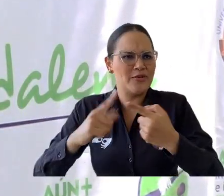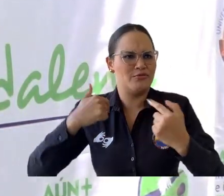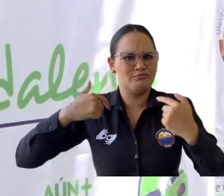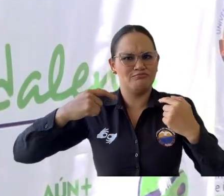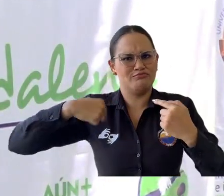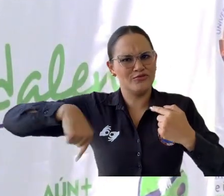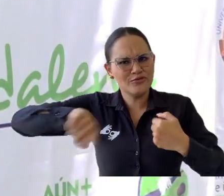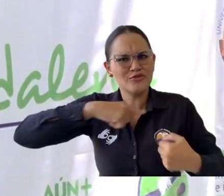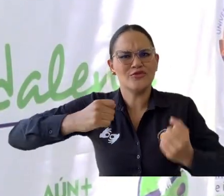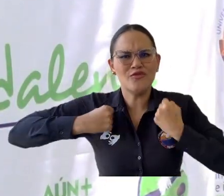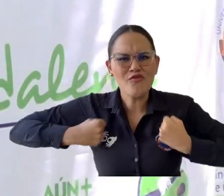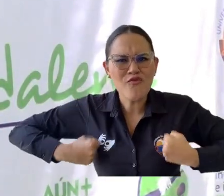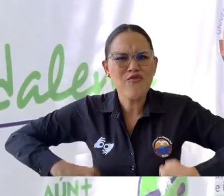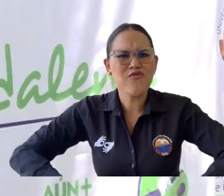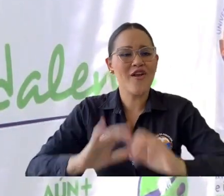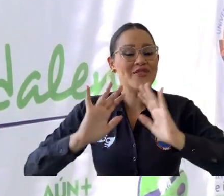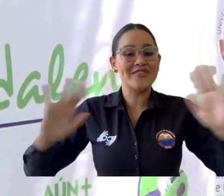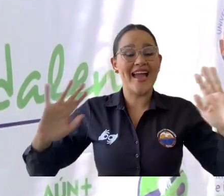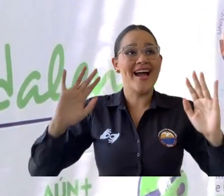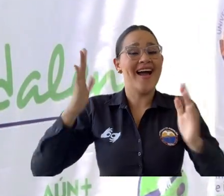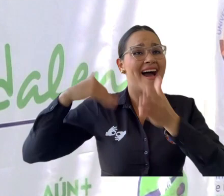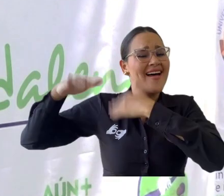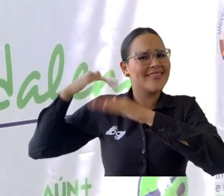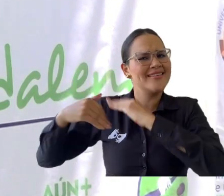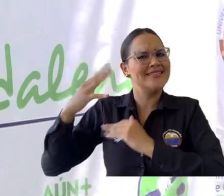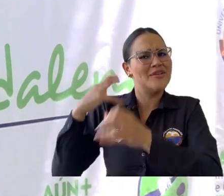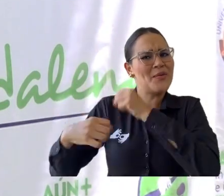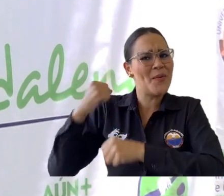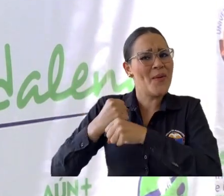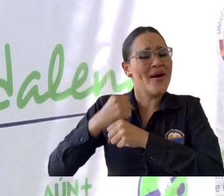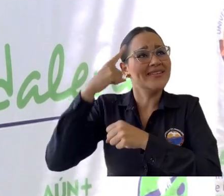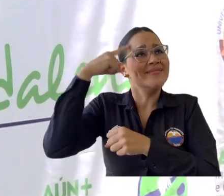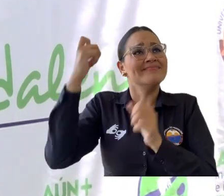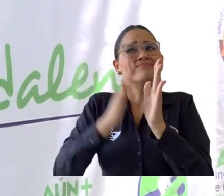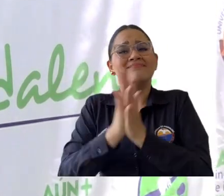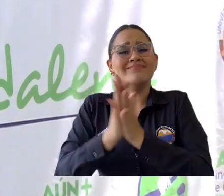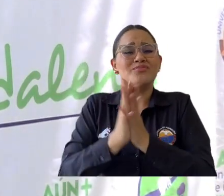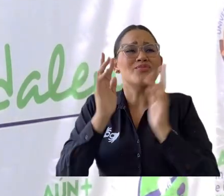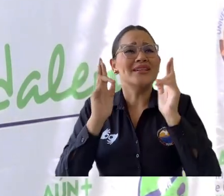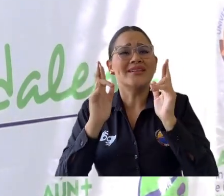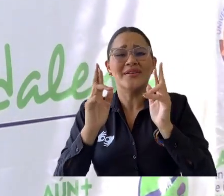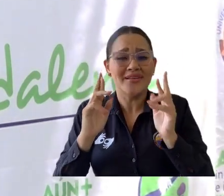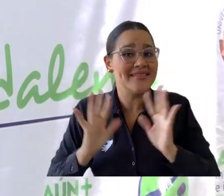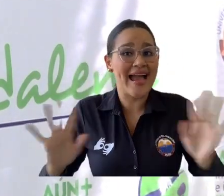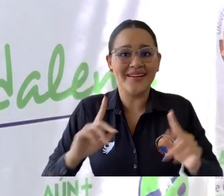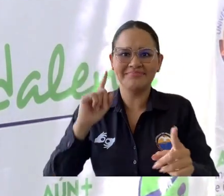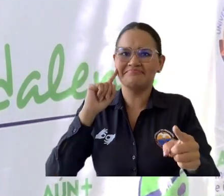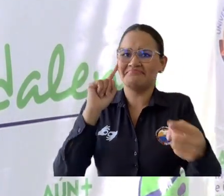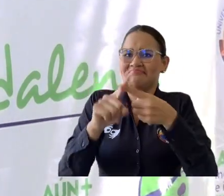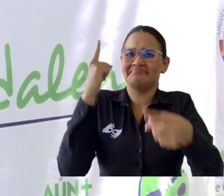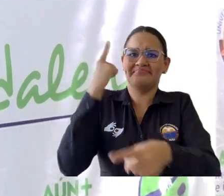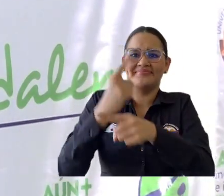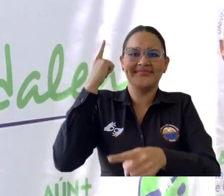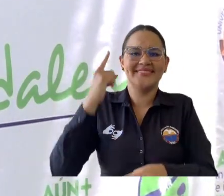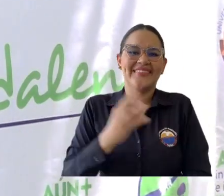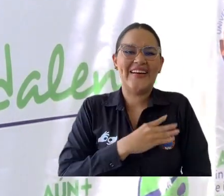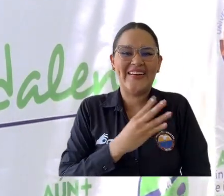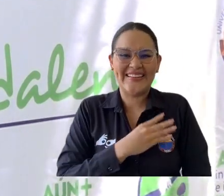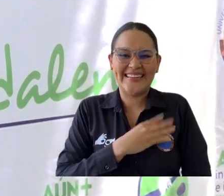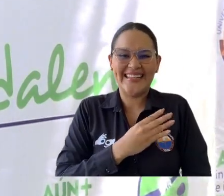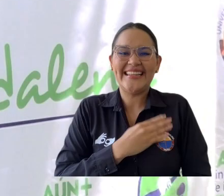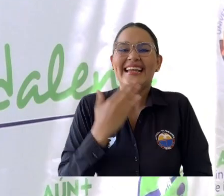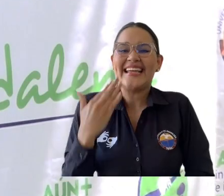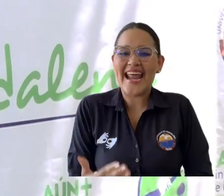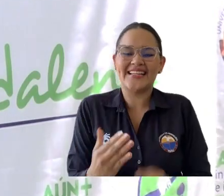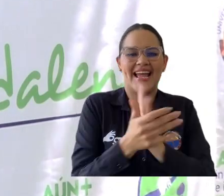esfuerzo, un sueño que comenzó hace 5 años, una gran aventura. Y que gracias a la universidad y gracias al programa Talento